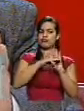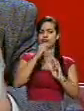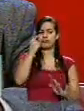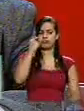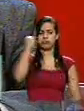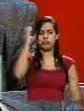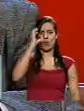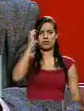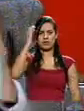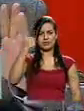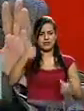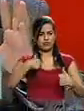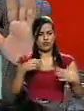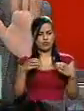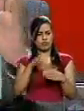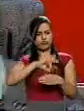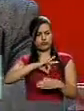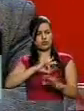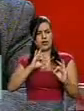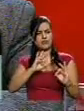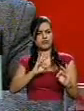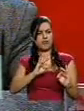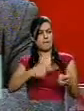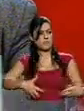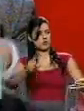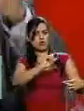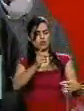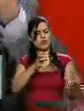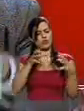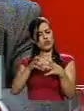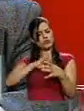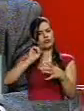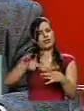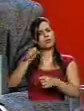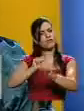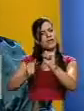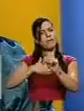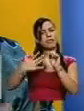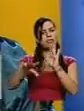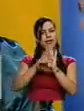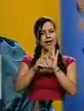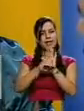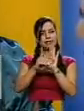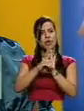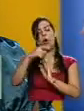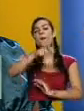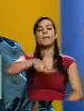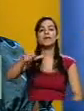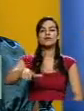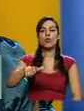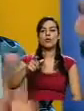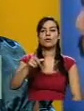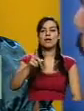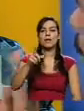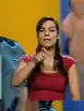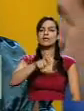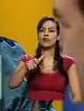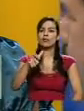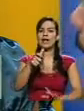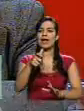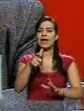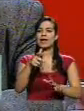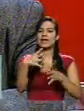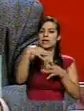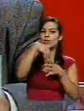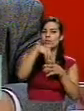finales del siglo, digamos que desde las reformas borbónicas, 1770 y tanto. Así que esa gente no estaba excluida, pero no